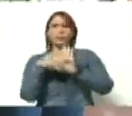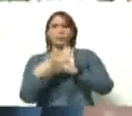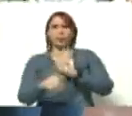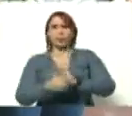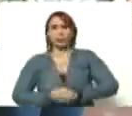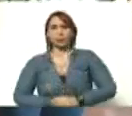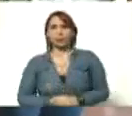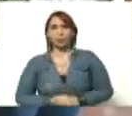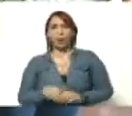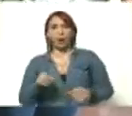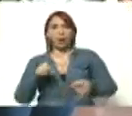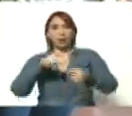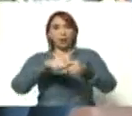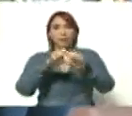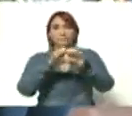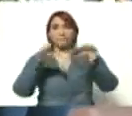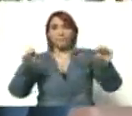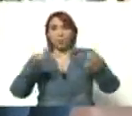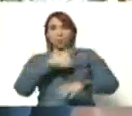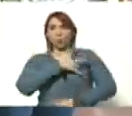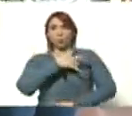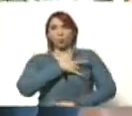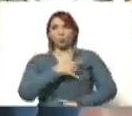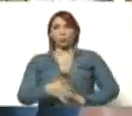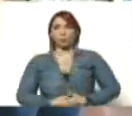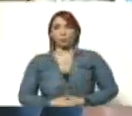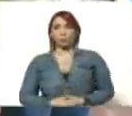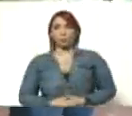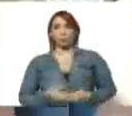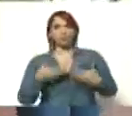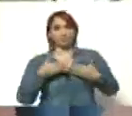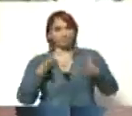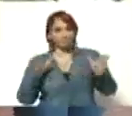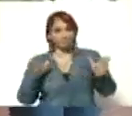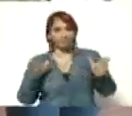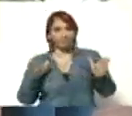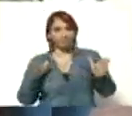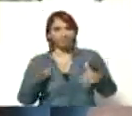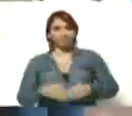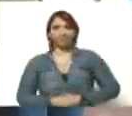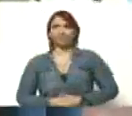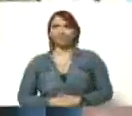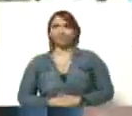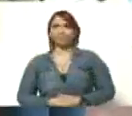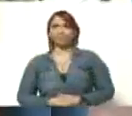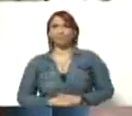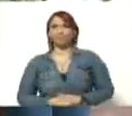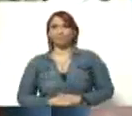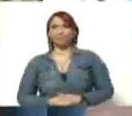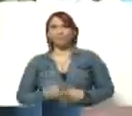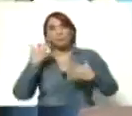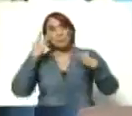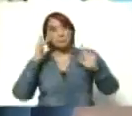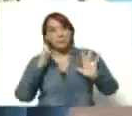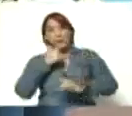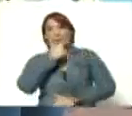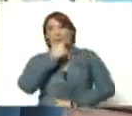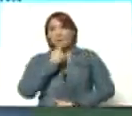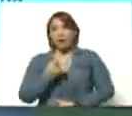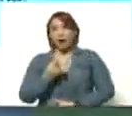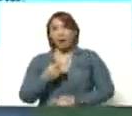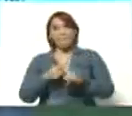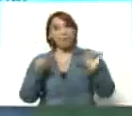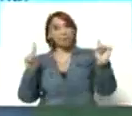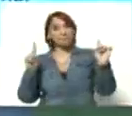para ingresar a la educación universitaria está garantizado? Así que parece muy fácil, pero